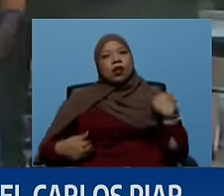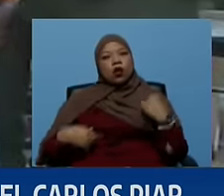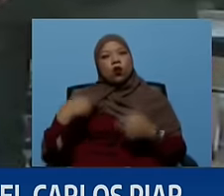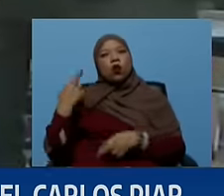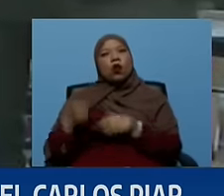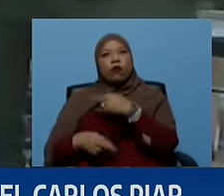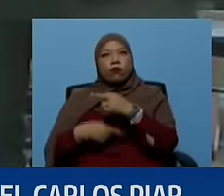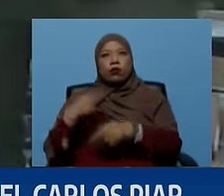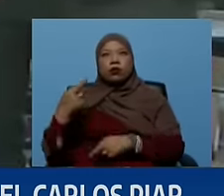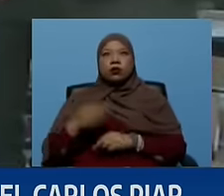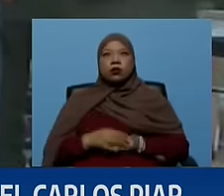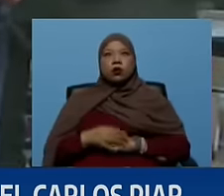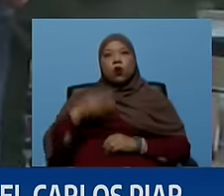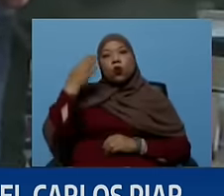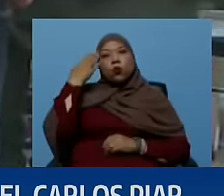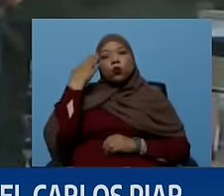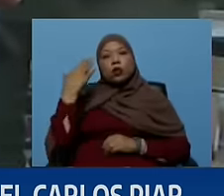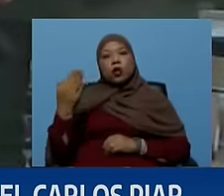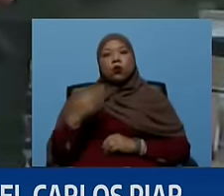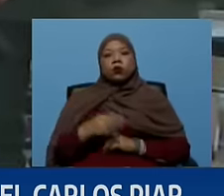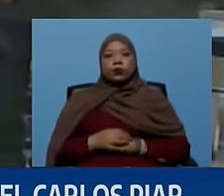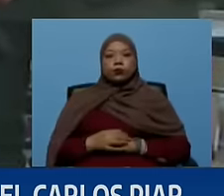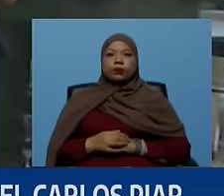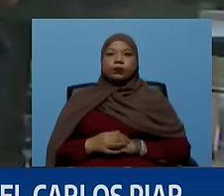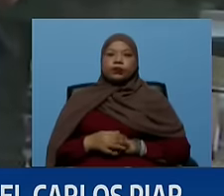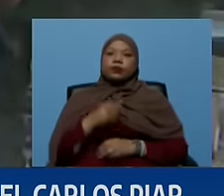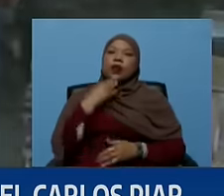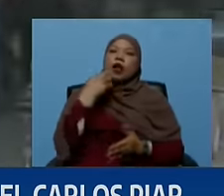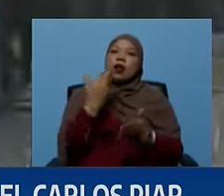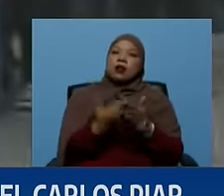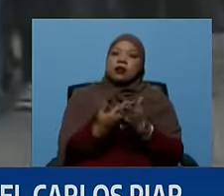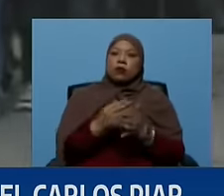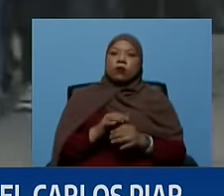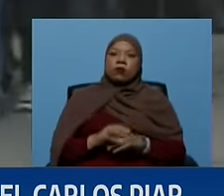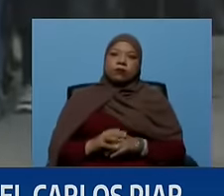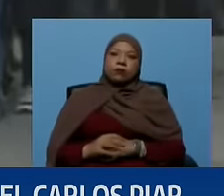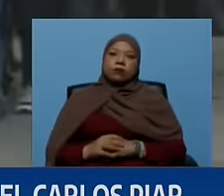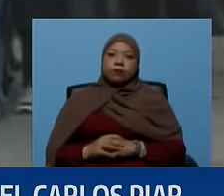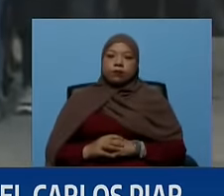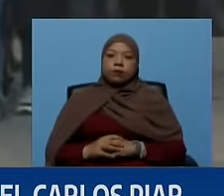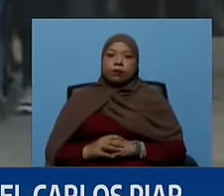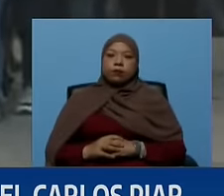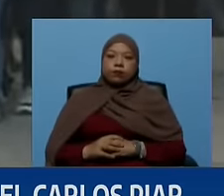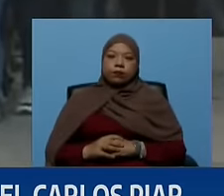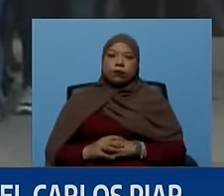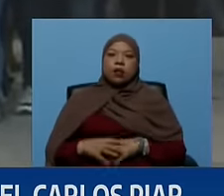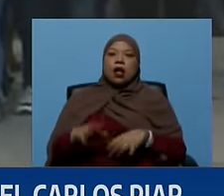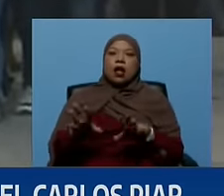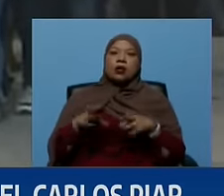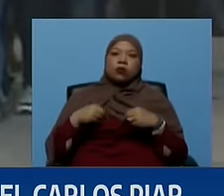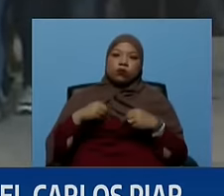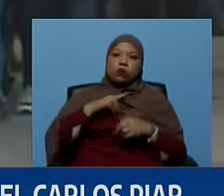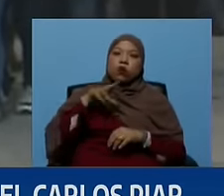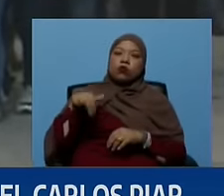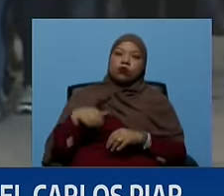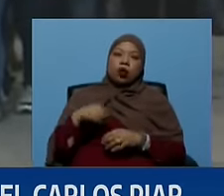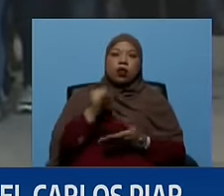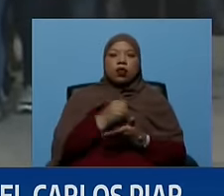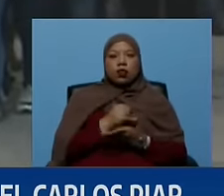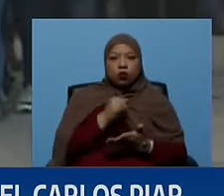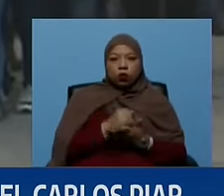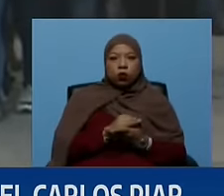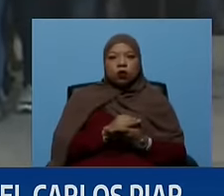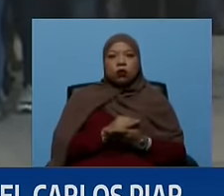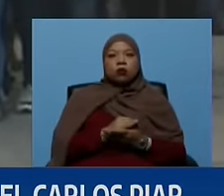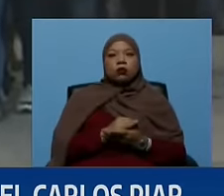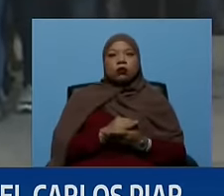revolucionario un saludo estamos agradecidos por habernos tomado en cuenta a nuestra institución